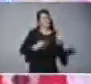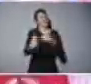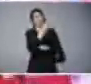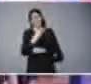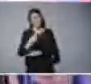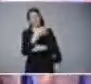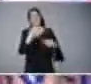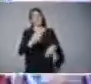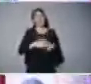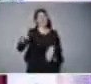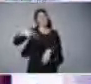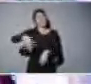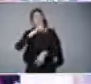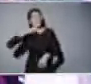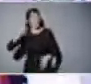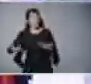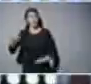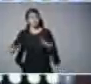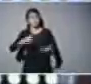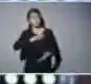cuidar. Y aunque tú no lo